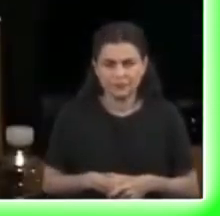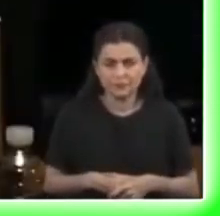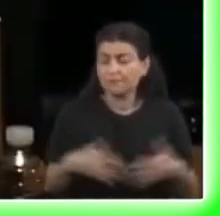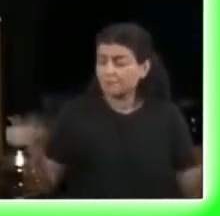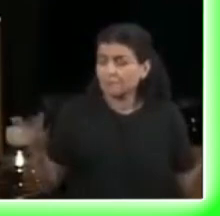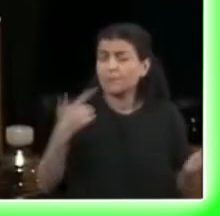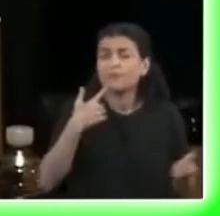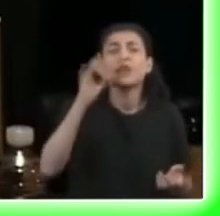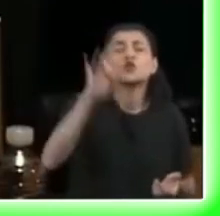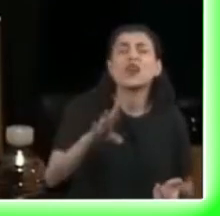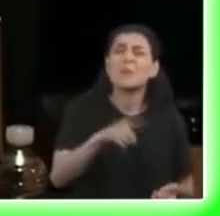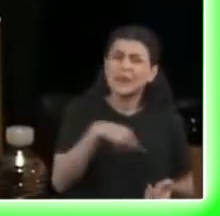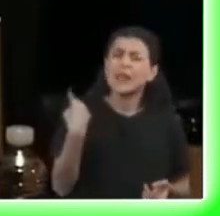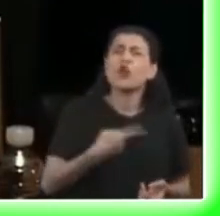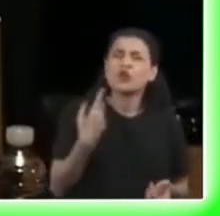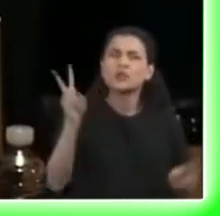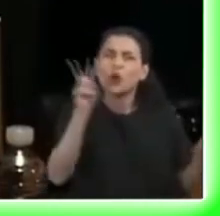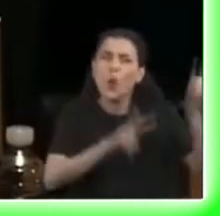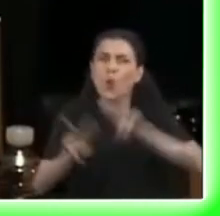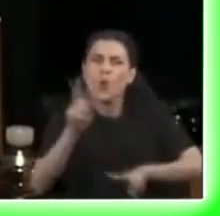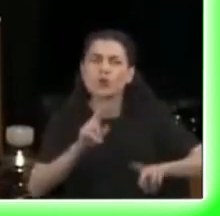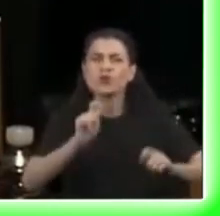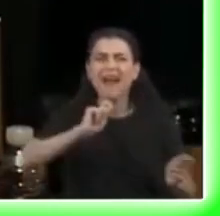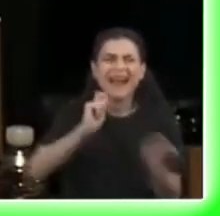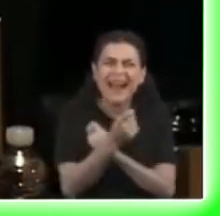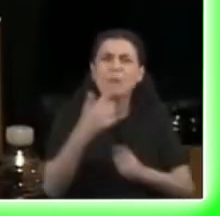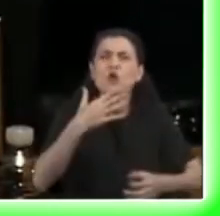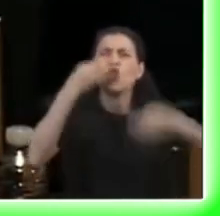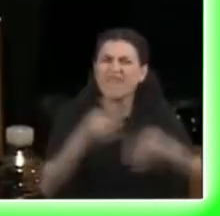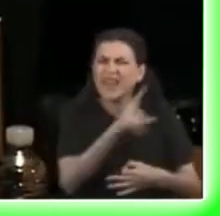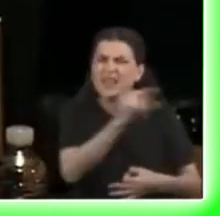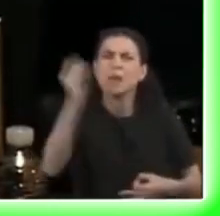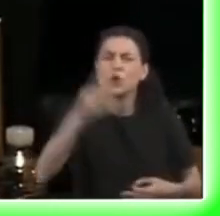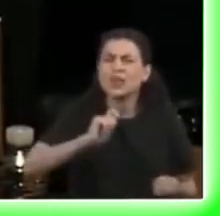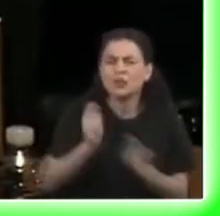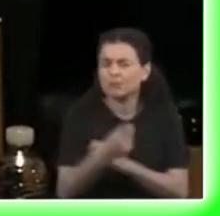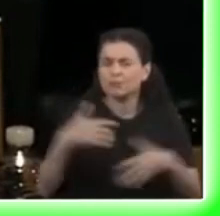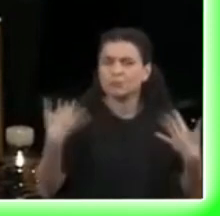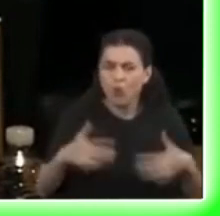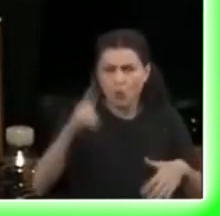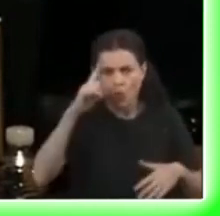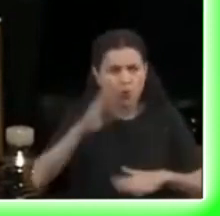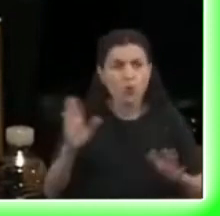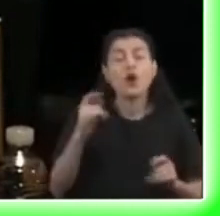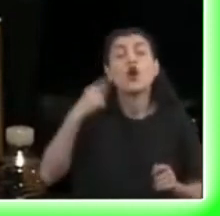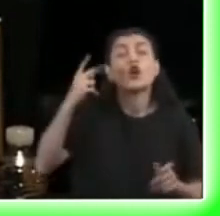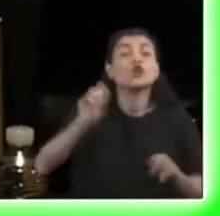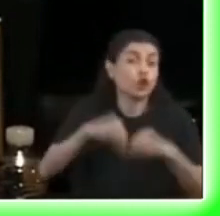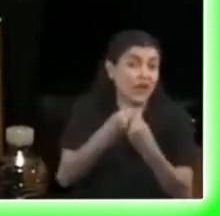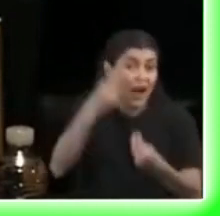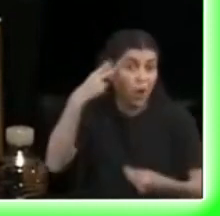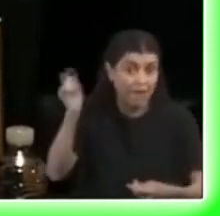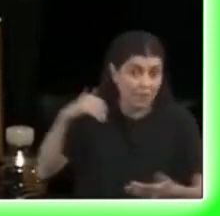no solo que estamos haciendo la reforma estructural más grande de la historia argentina en menos de 9 meses, sino